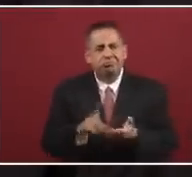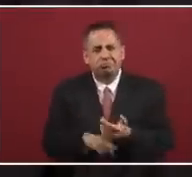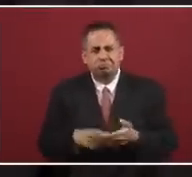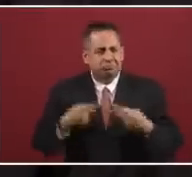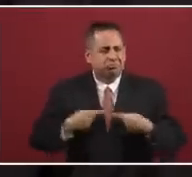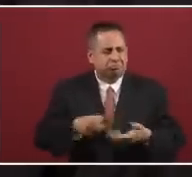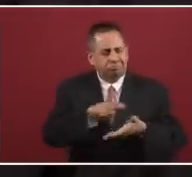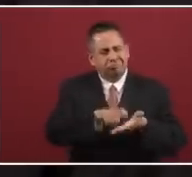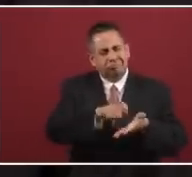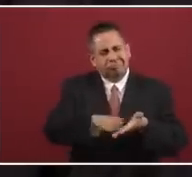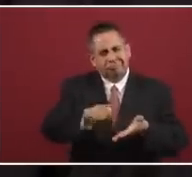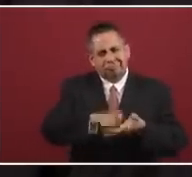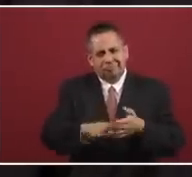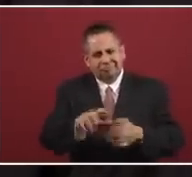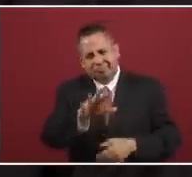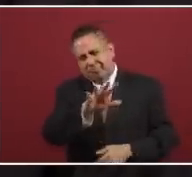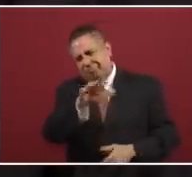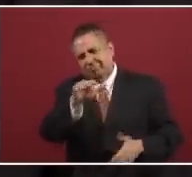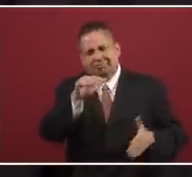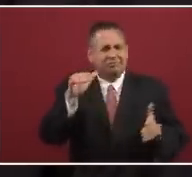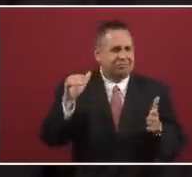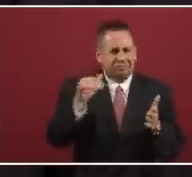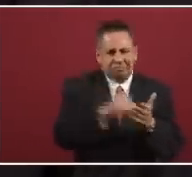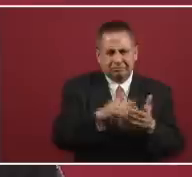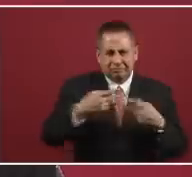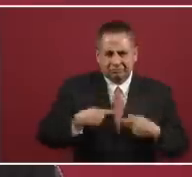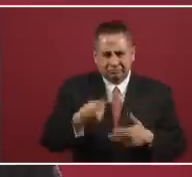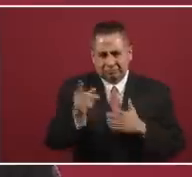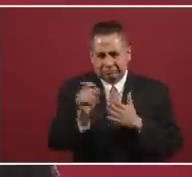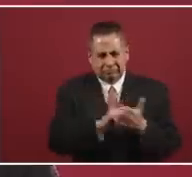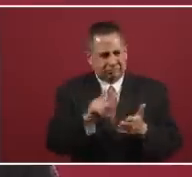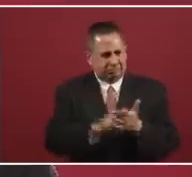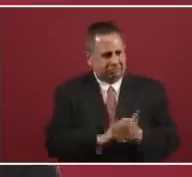columnista 500 mil pesos mensuales,